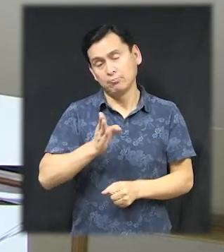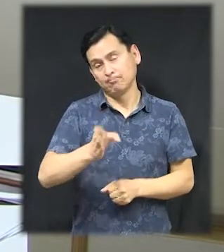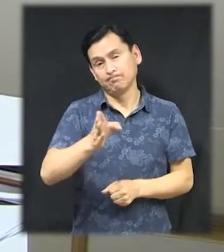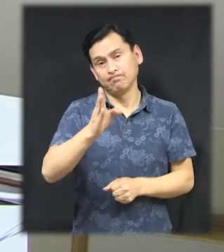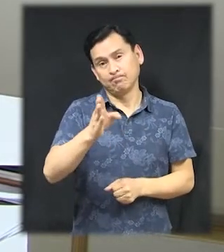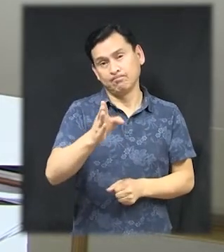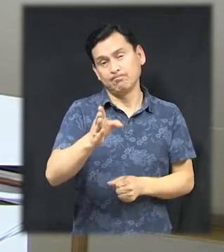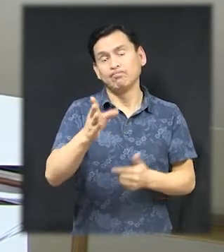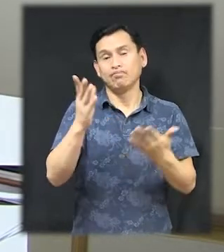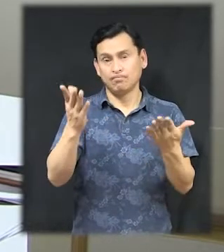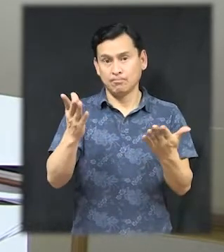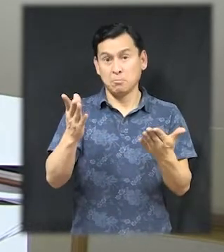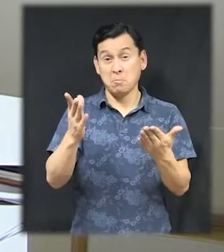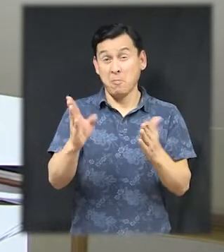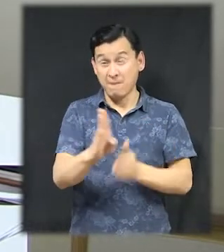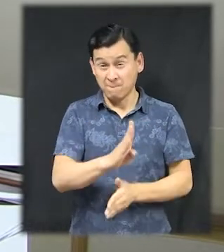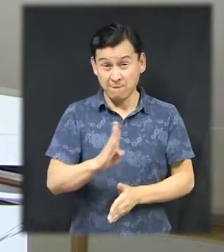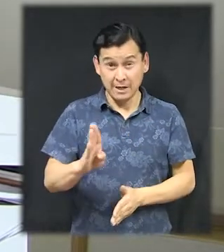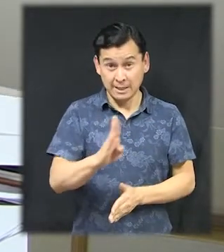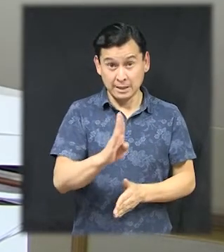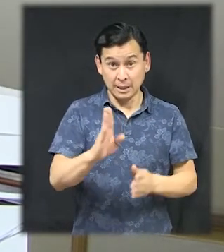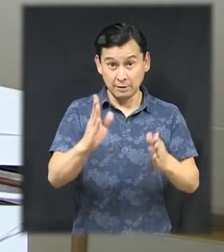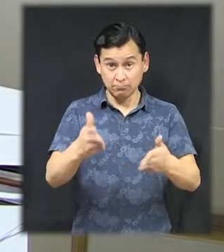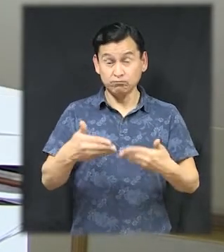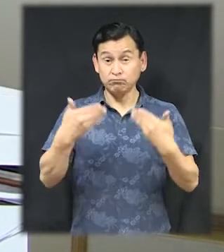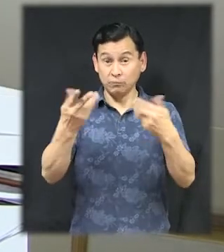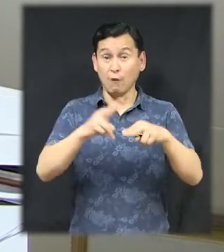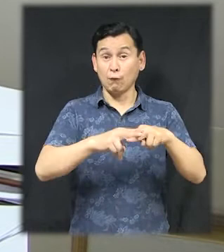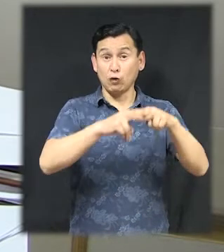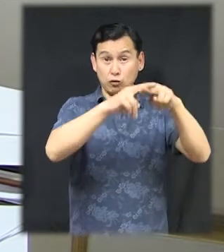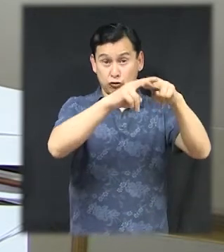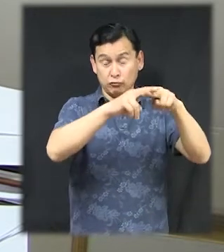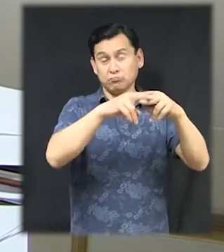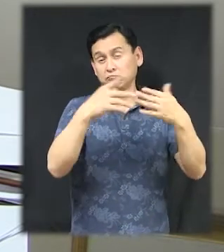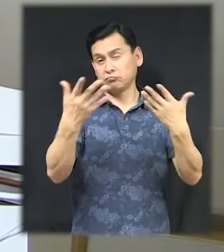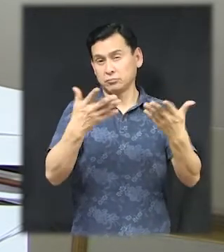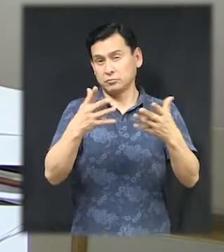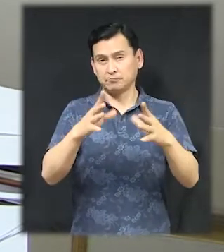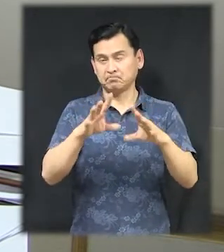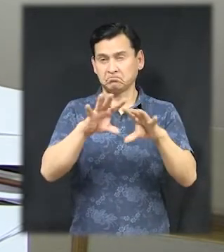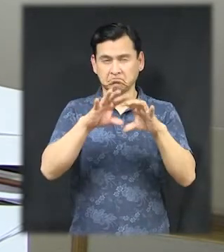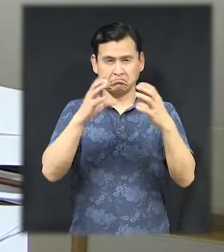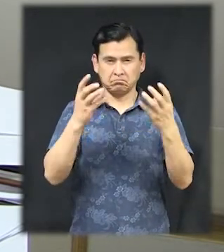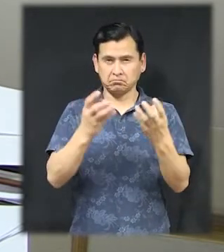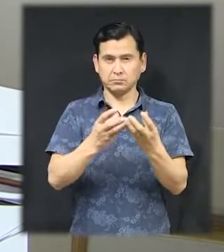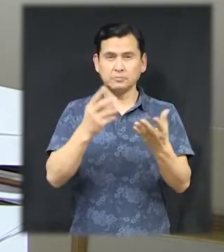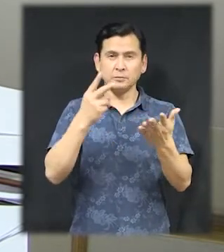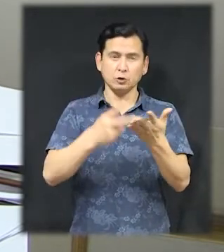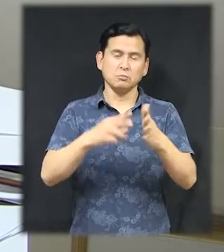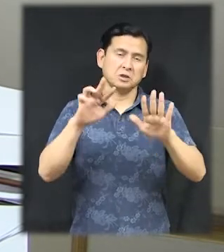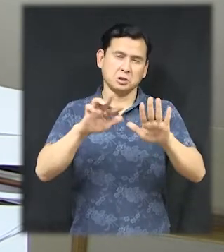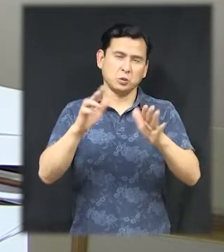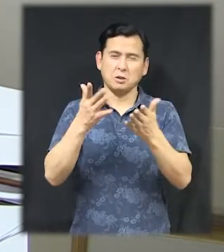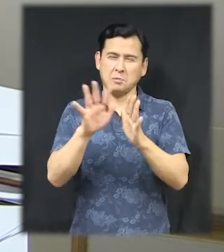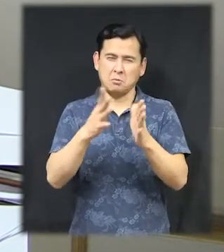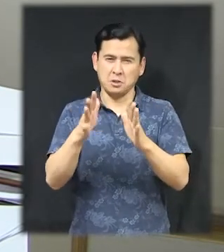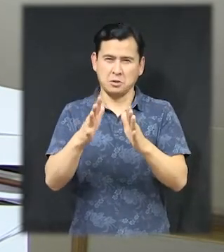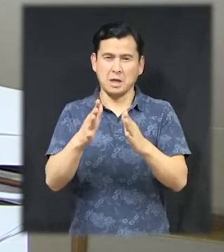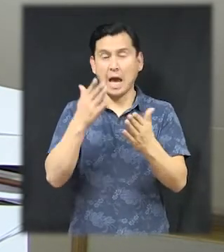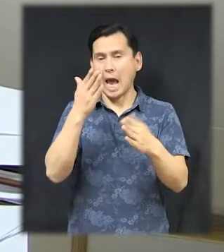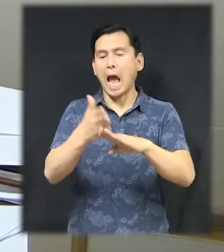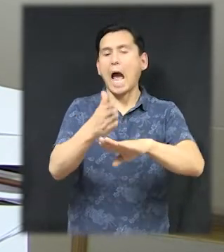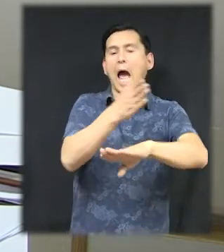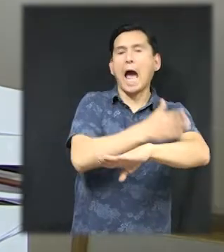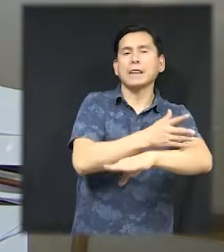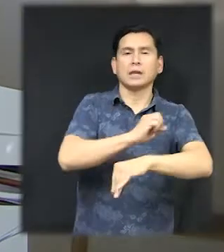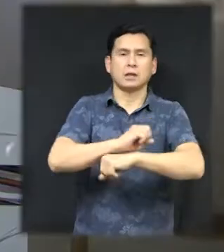tanto de atención ambulatoria como quirúrgica. En el ámbito de las inversiones, el establecimiento tuvo